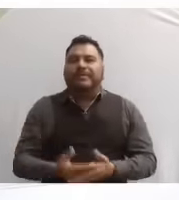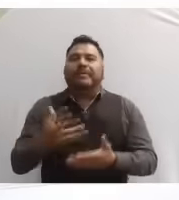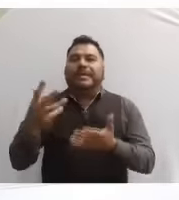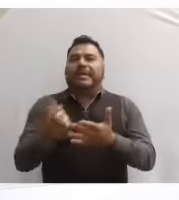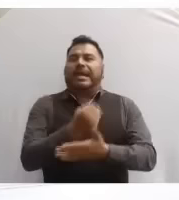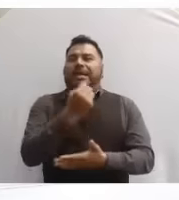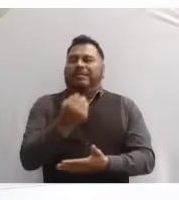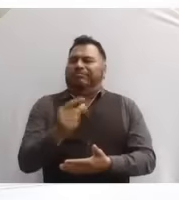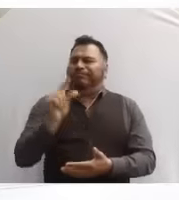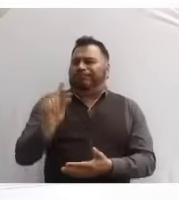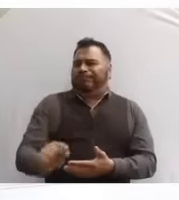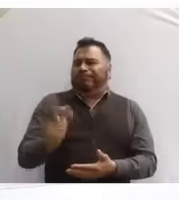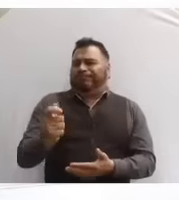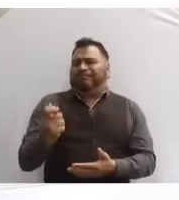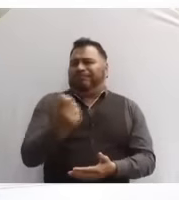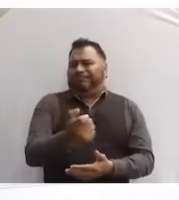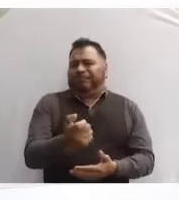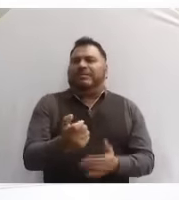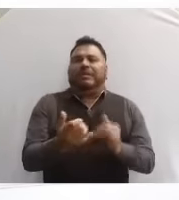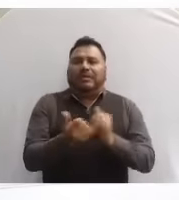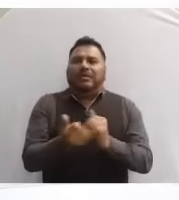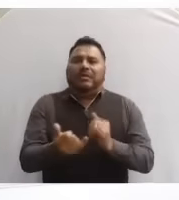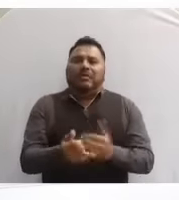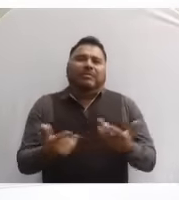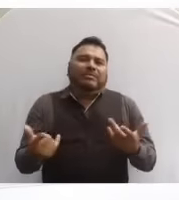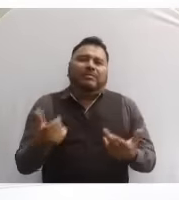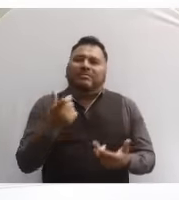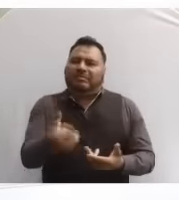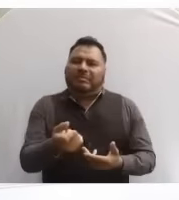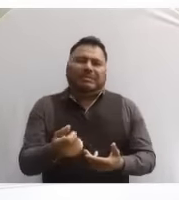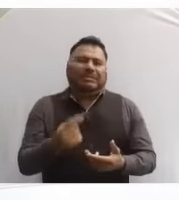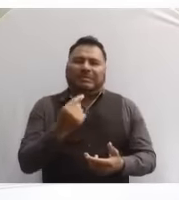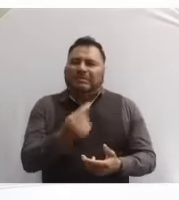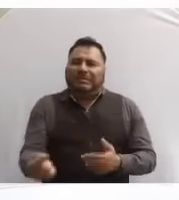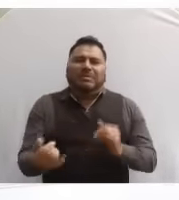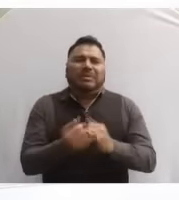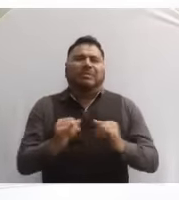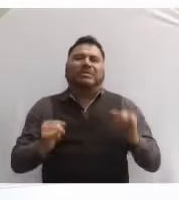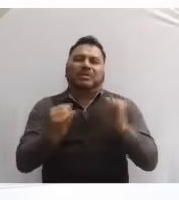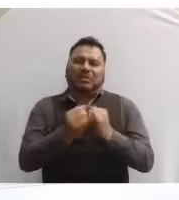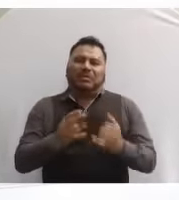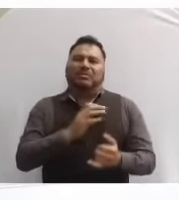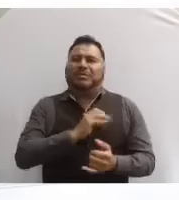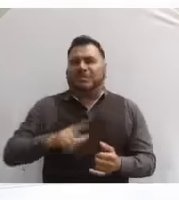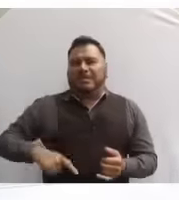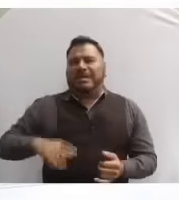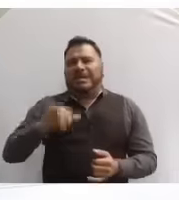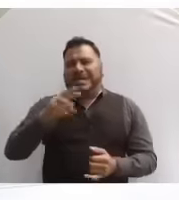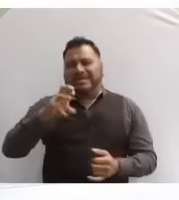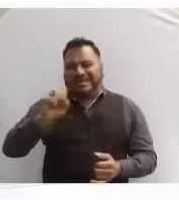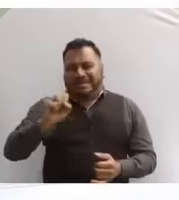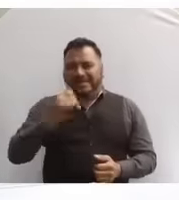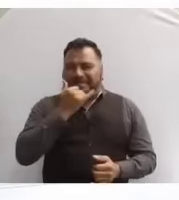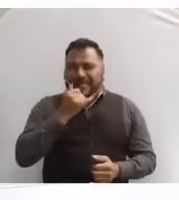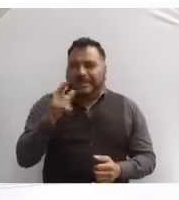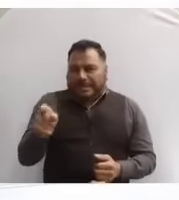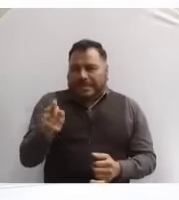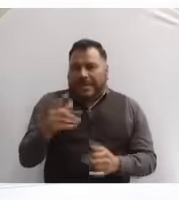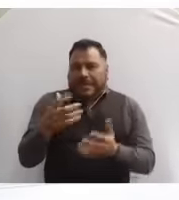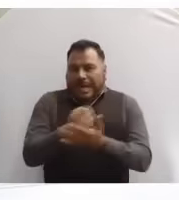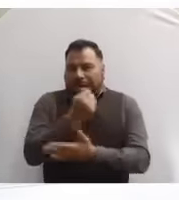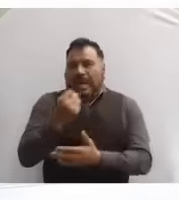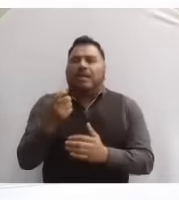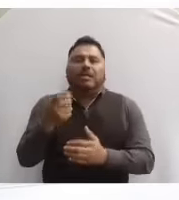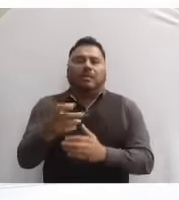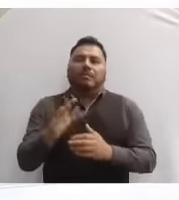su mínimo sea equivalente al salario medio del IMSS, del Instituto Mexicano del Seguro Social, que este año